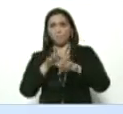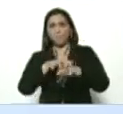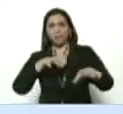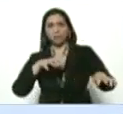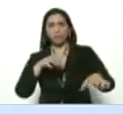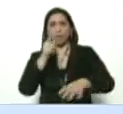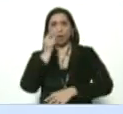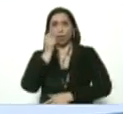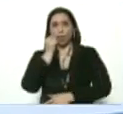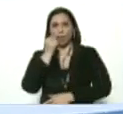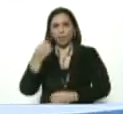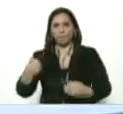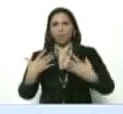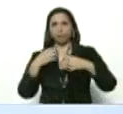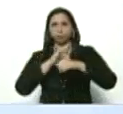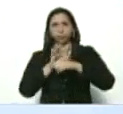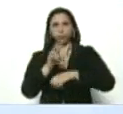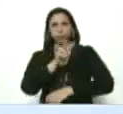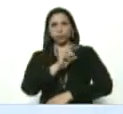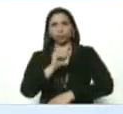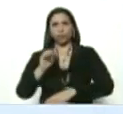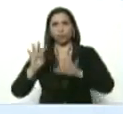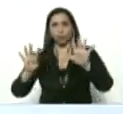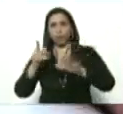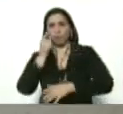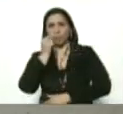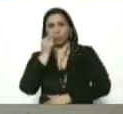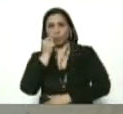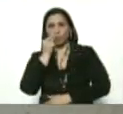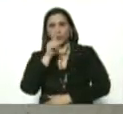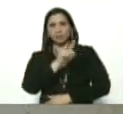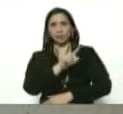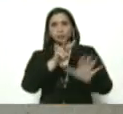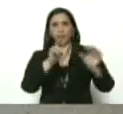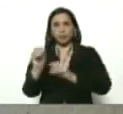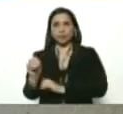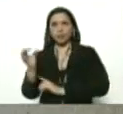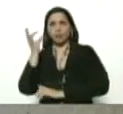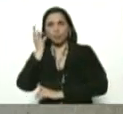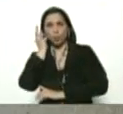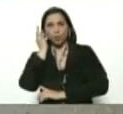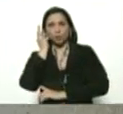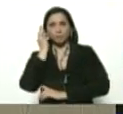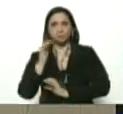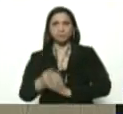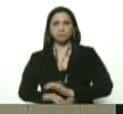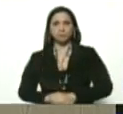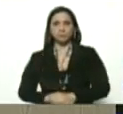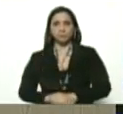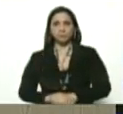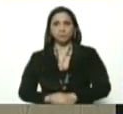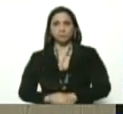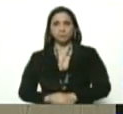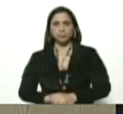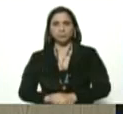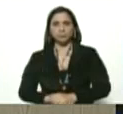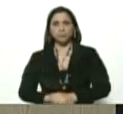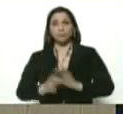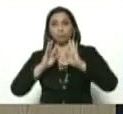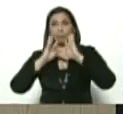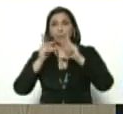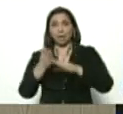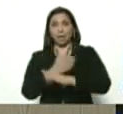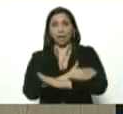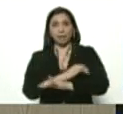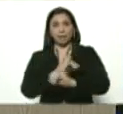sexo masculino 209 del sexo masculino 170 del sexo femenino se mencionaba anteriormente